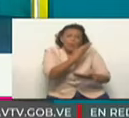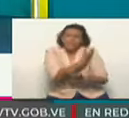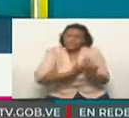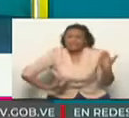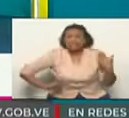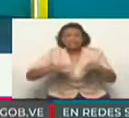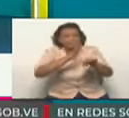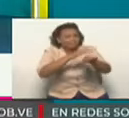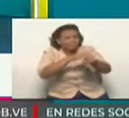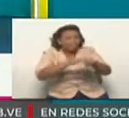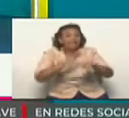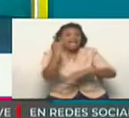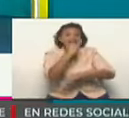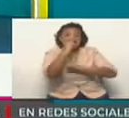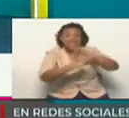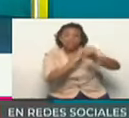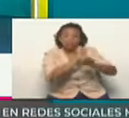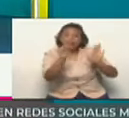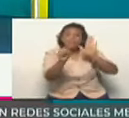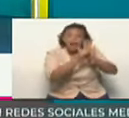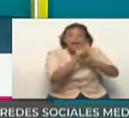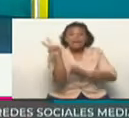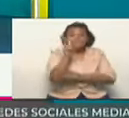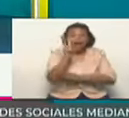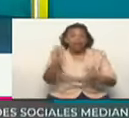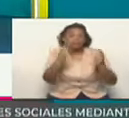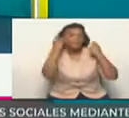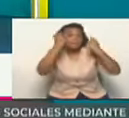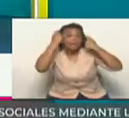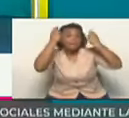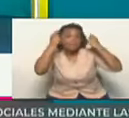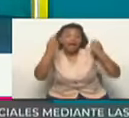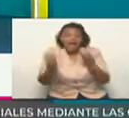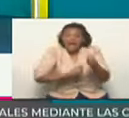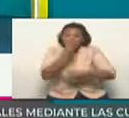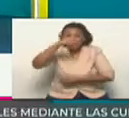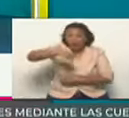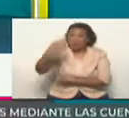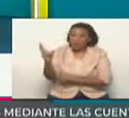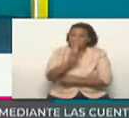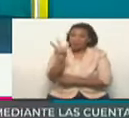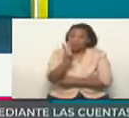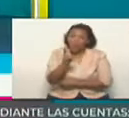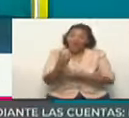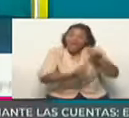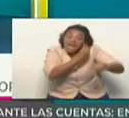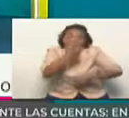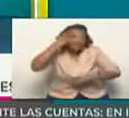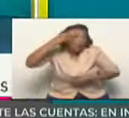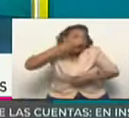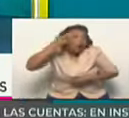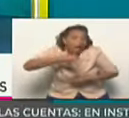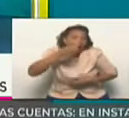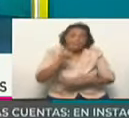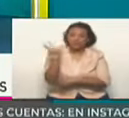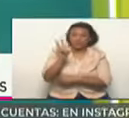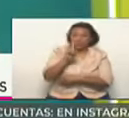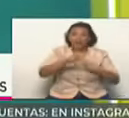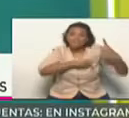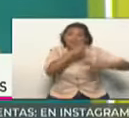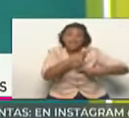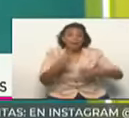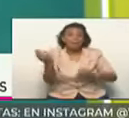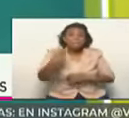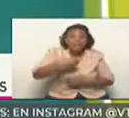que desde el Instituto Marca País nosotros hemos impulsado la campaña del Hecho en Venezuela, que comenzó siendo realmente como con nuestros productos más